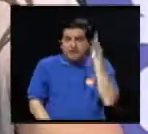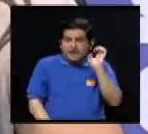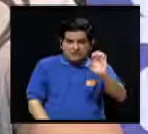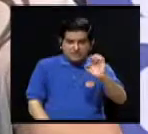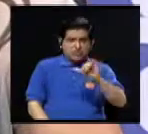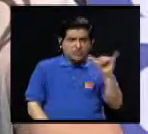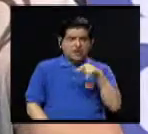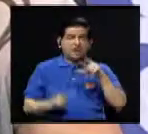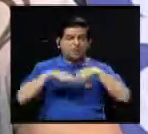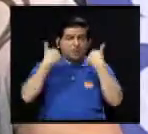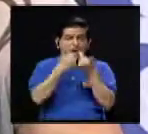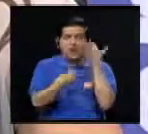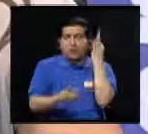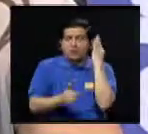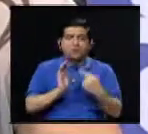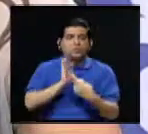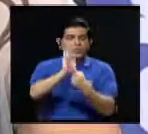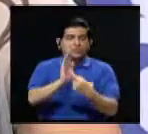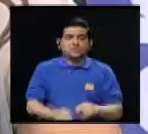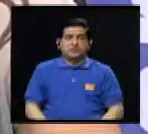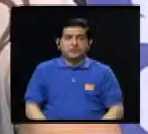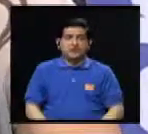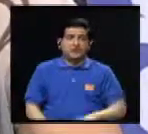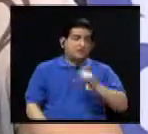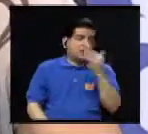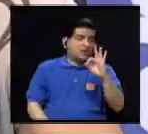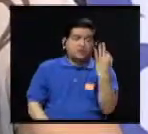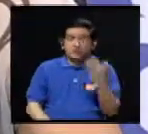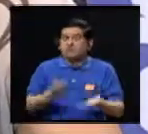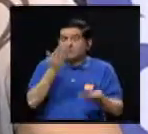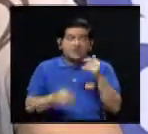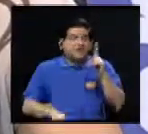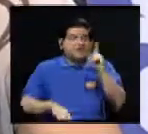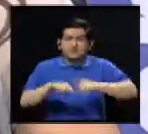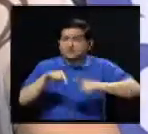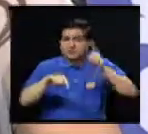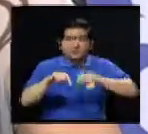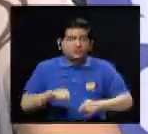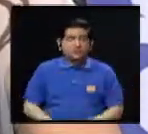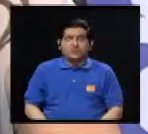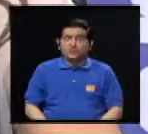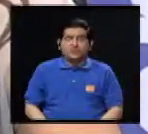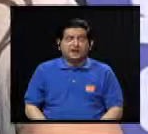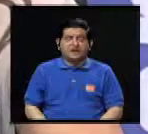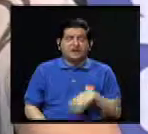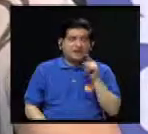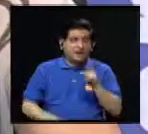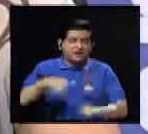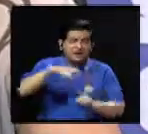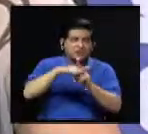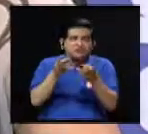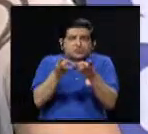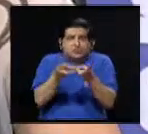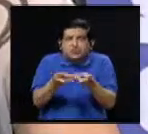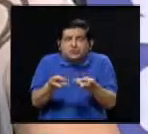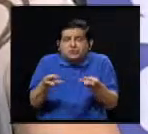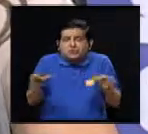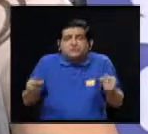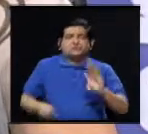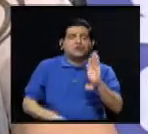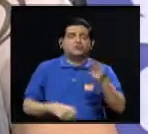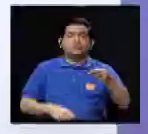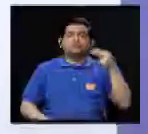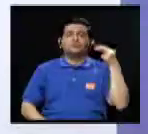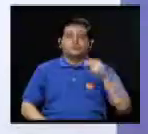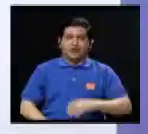además muestra a estos grupos de mujeres que de no ser de esta manera probablemente se fueran diluyendo en la historia que no cuentan.